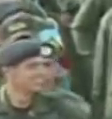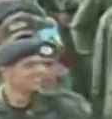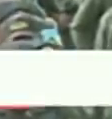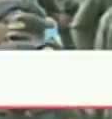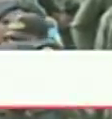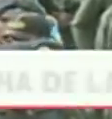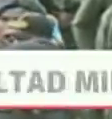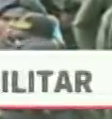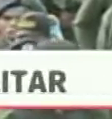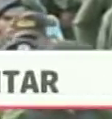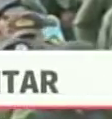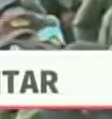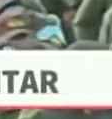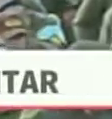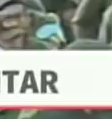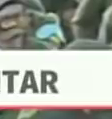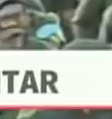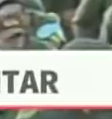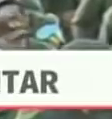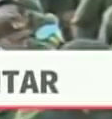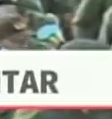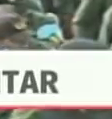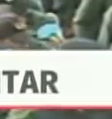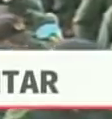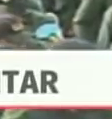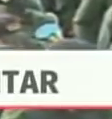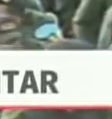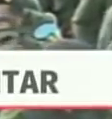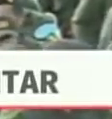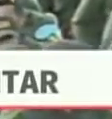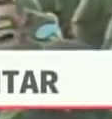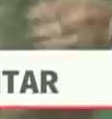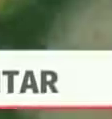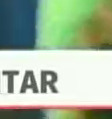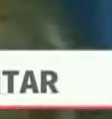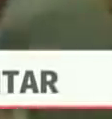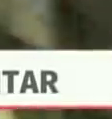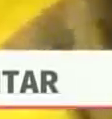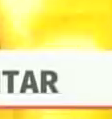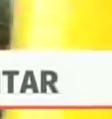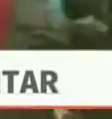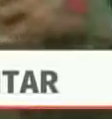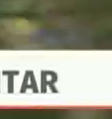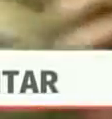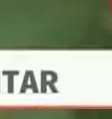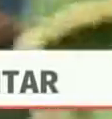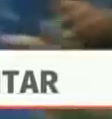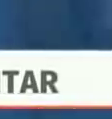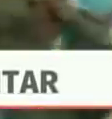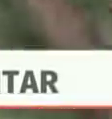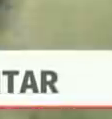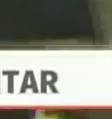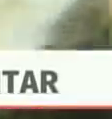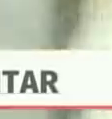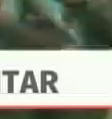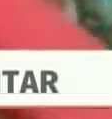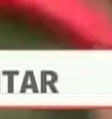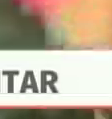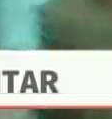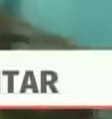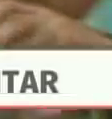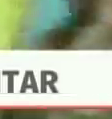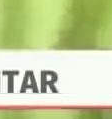seguiremos teniendo patria. Nuestra consigna es unidad, lucha, batalla y victoria.